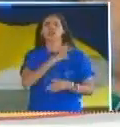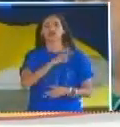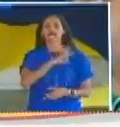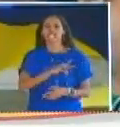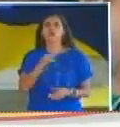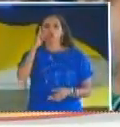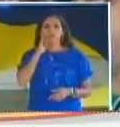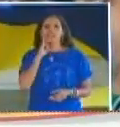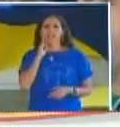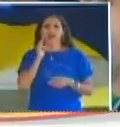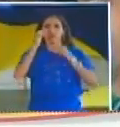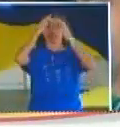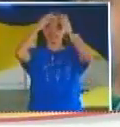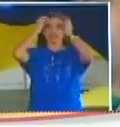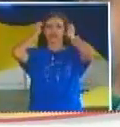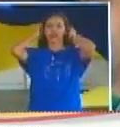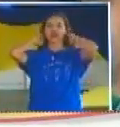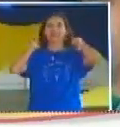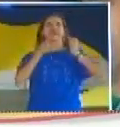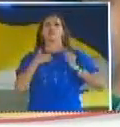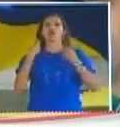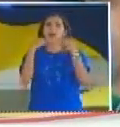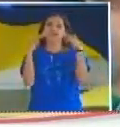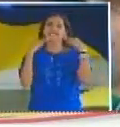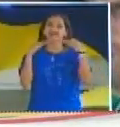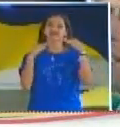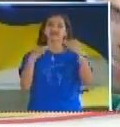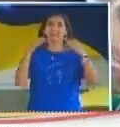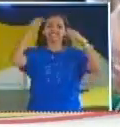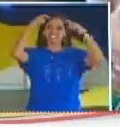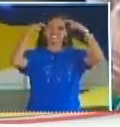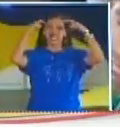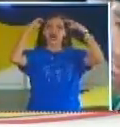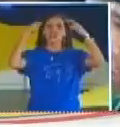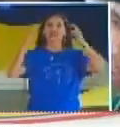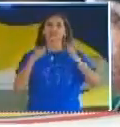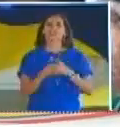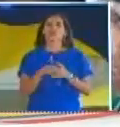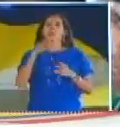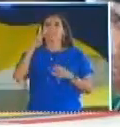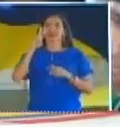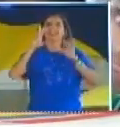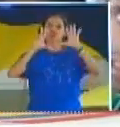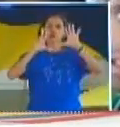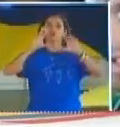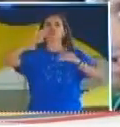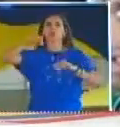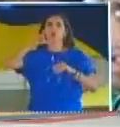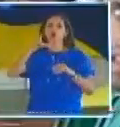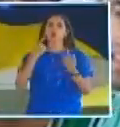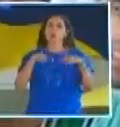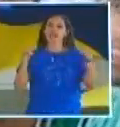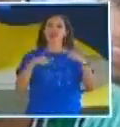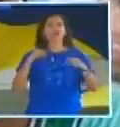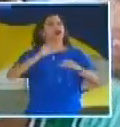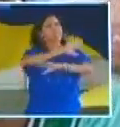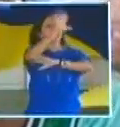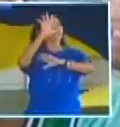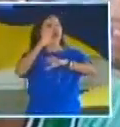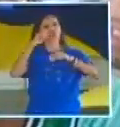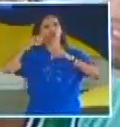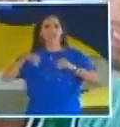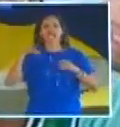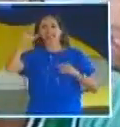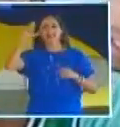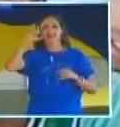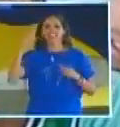socialista y bolivariana. Y queremos darle un mensaje al presidente Chávez, que el 28 de julio cumple años y que desde arriba nos ilumina cada día